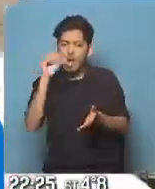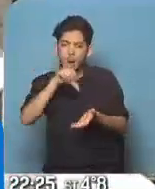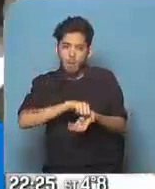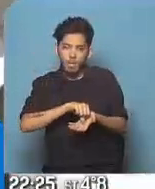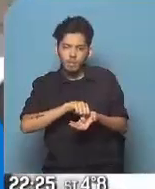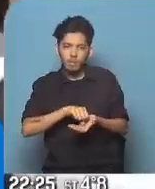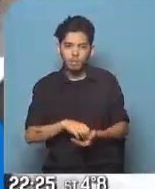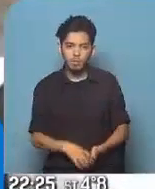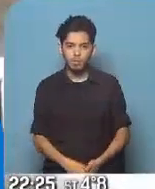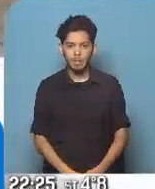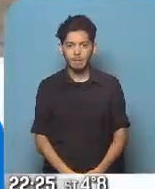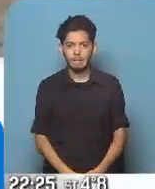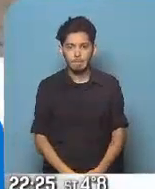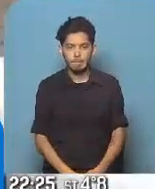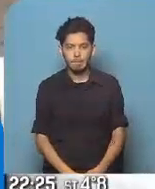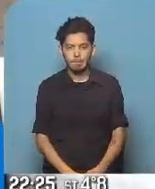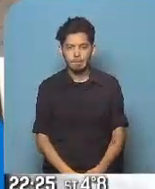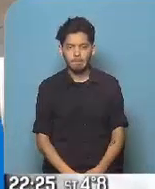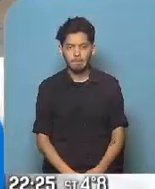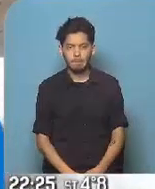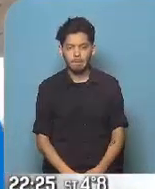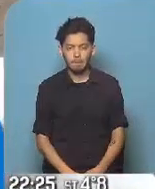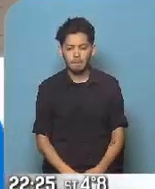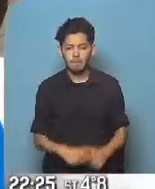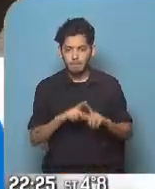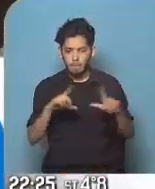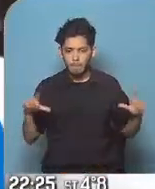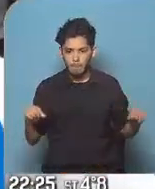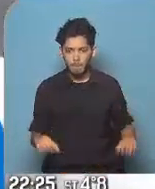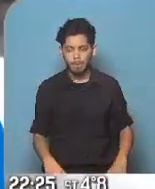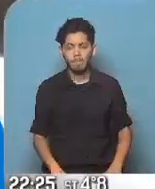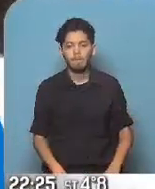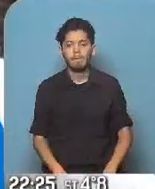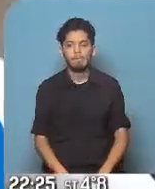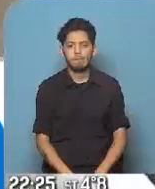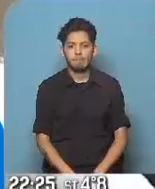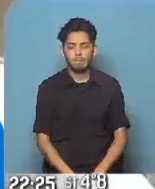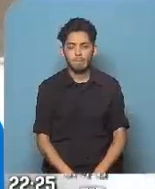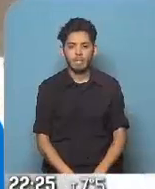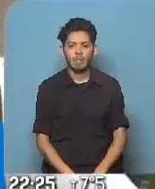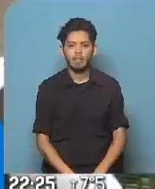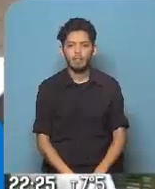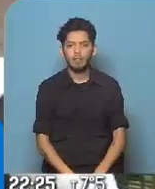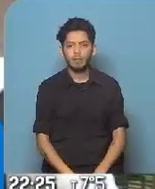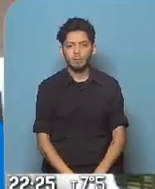Also, ich weiß nicht, ich habe Angst eigentlich, diesmal so viel